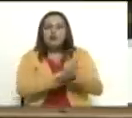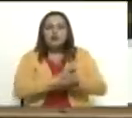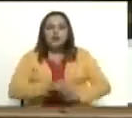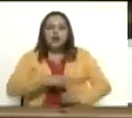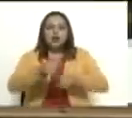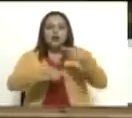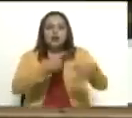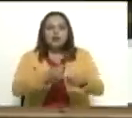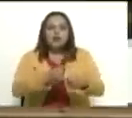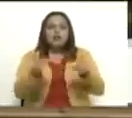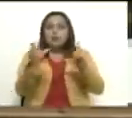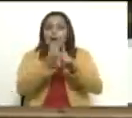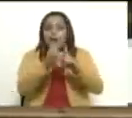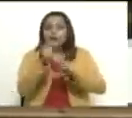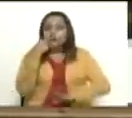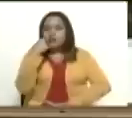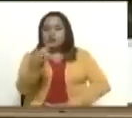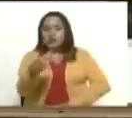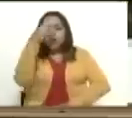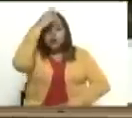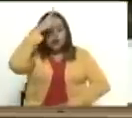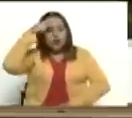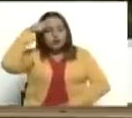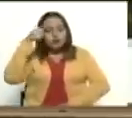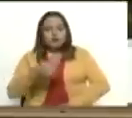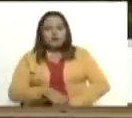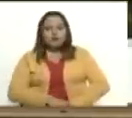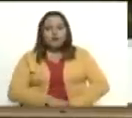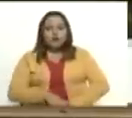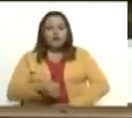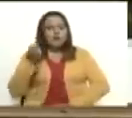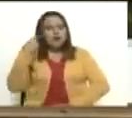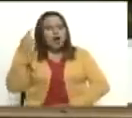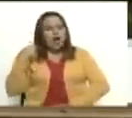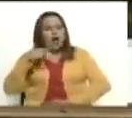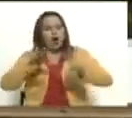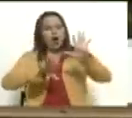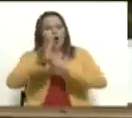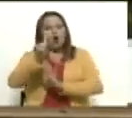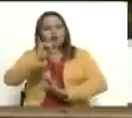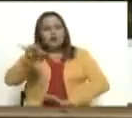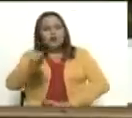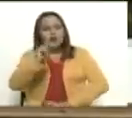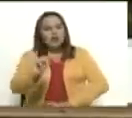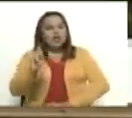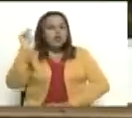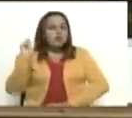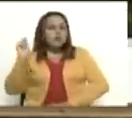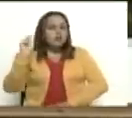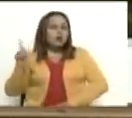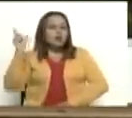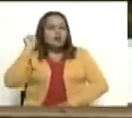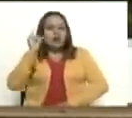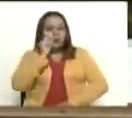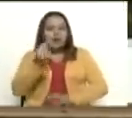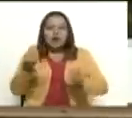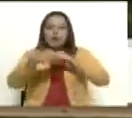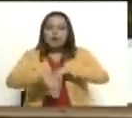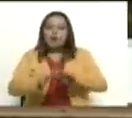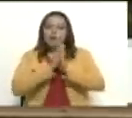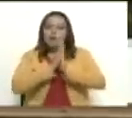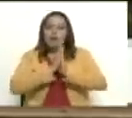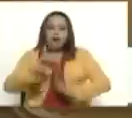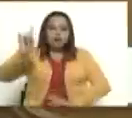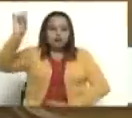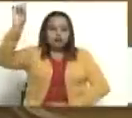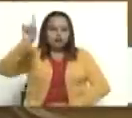derivados de la confesión del señor Donald Trump el pasado 11 de junio. Las diputadas y diputados que estén de acuerdo, por favor, sírvanse a manifestarlo con la